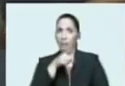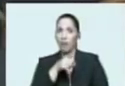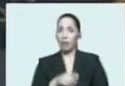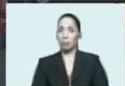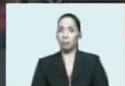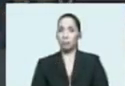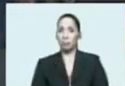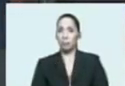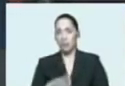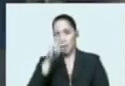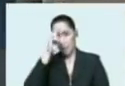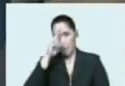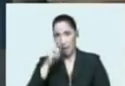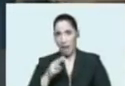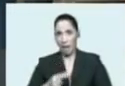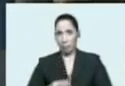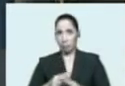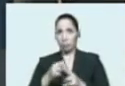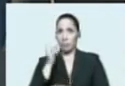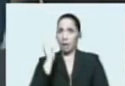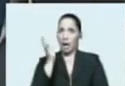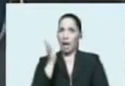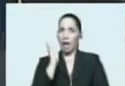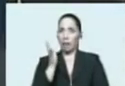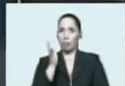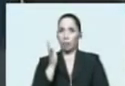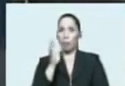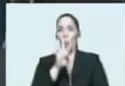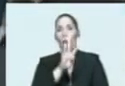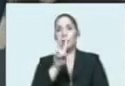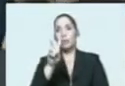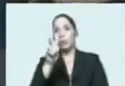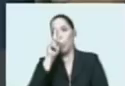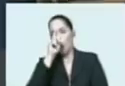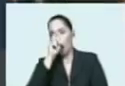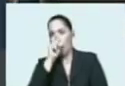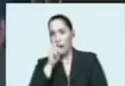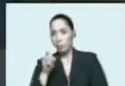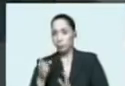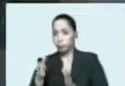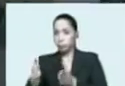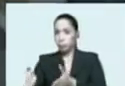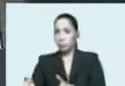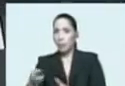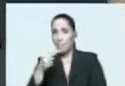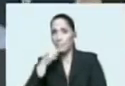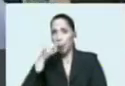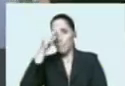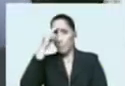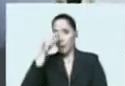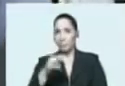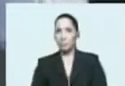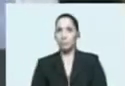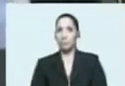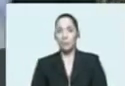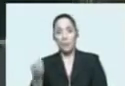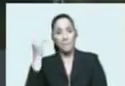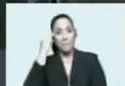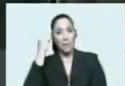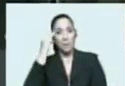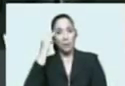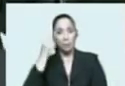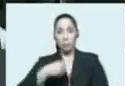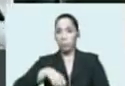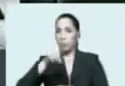conmemoración a los 42 años de la siembra de su padre citando entonces él decía la memoria es principalmente